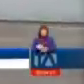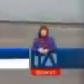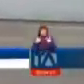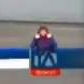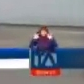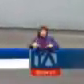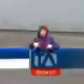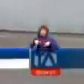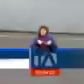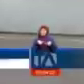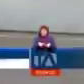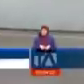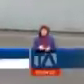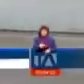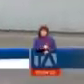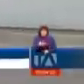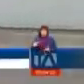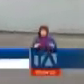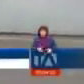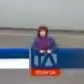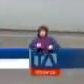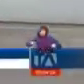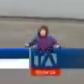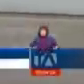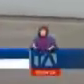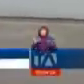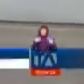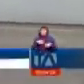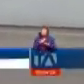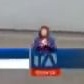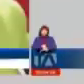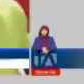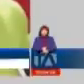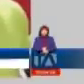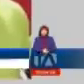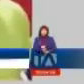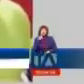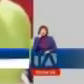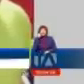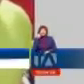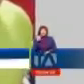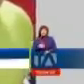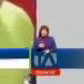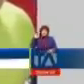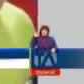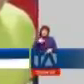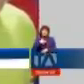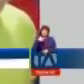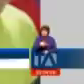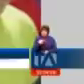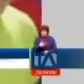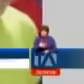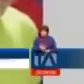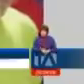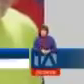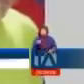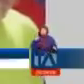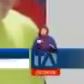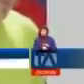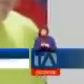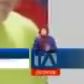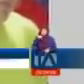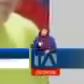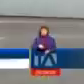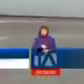vez desarmados y en el suelo, varios de ellos procedieron a asesinar al PPL William Poveda, alias El Cubano,